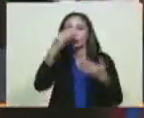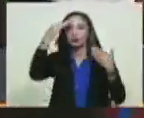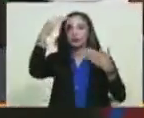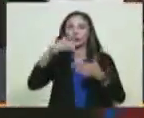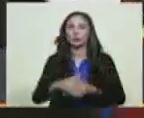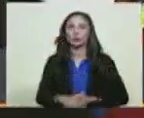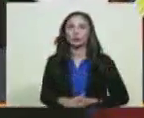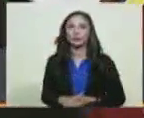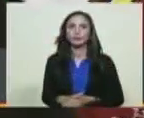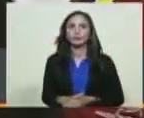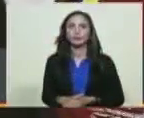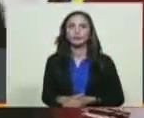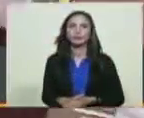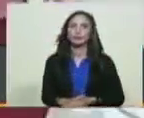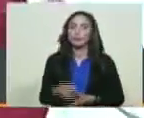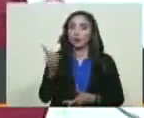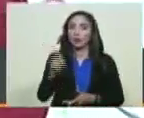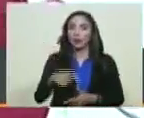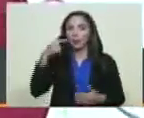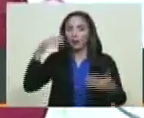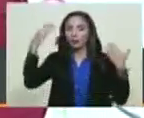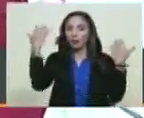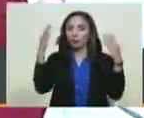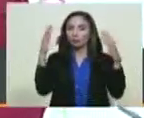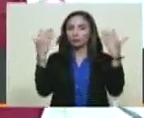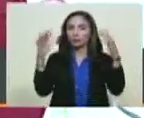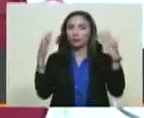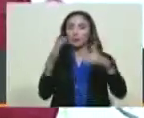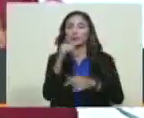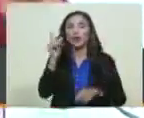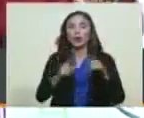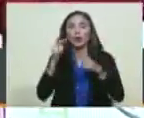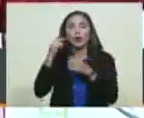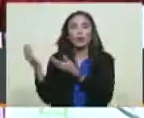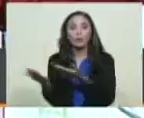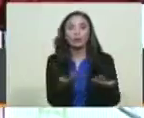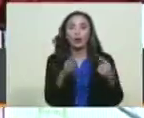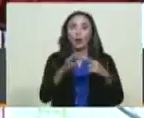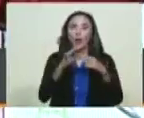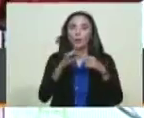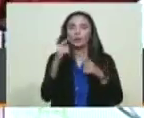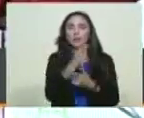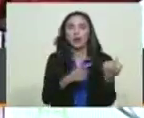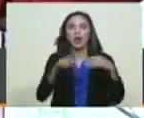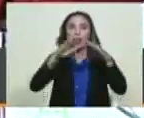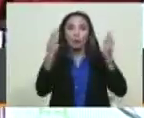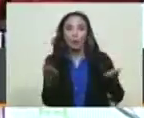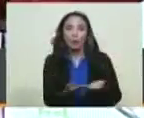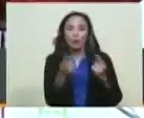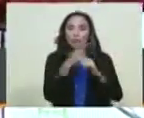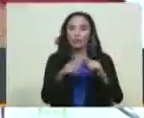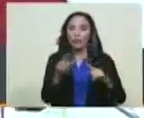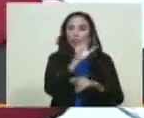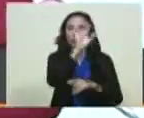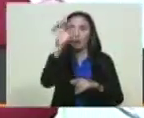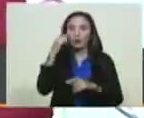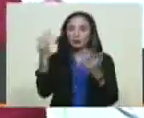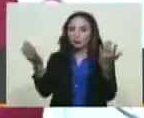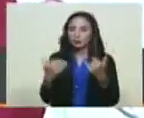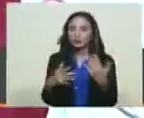un gran aplauso a los delegados invitados especiales que han venido del mundo los delegados